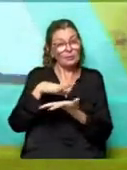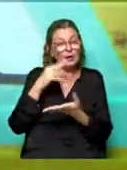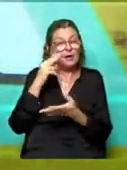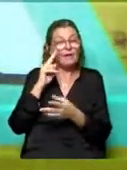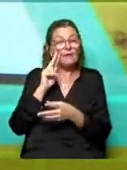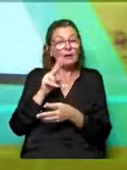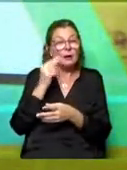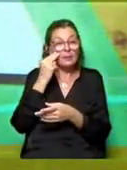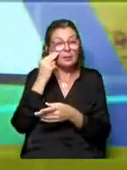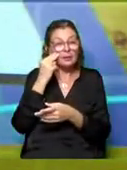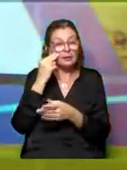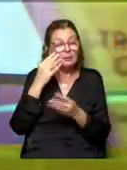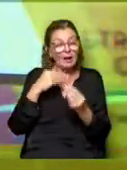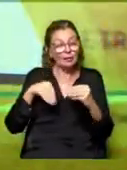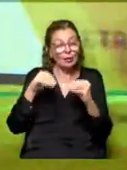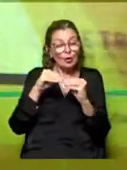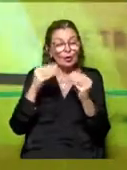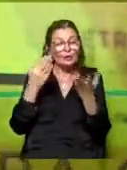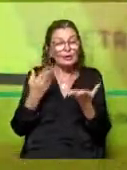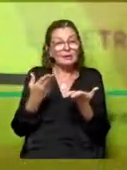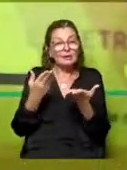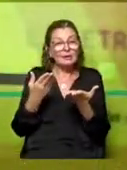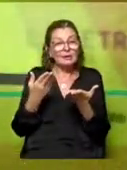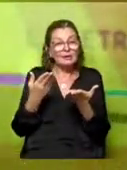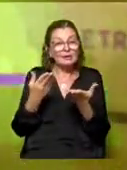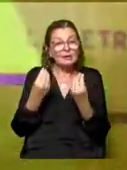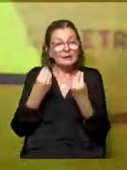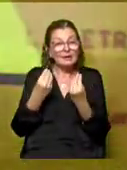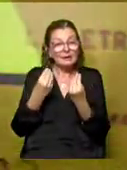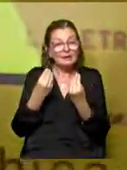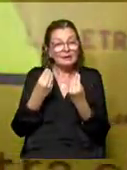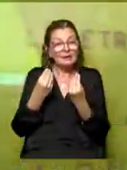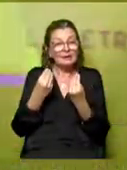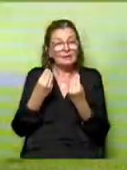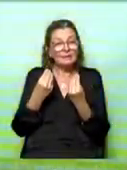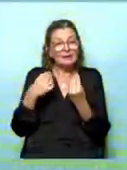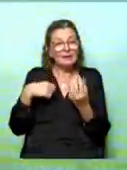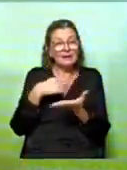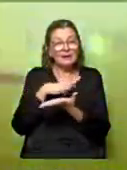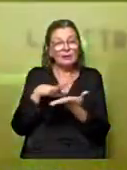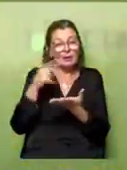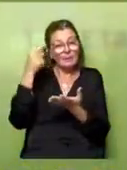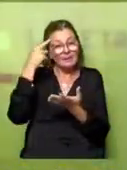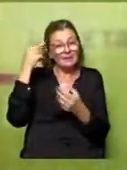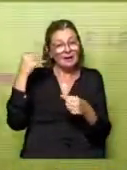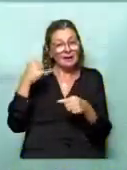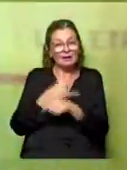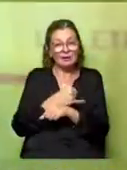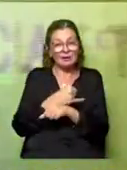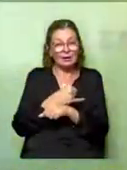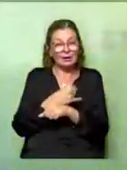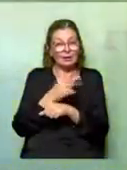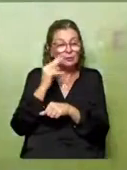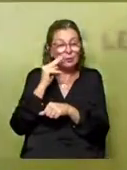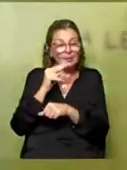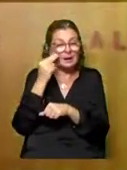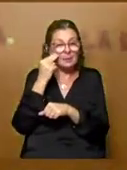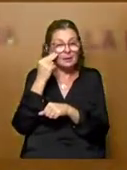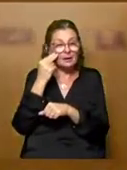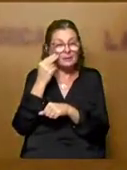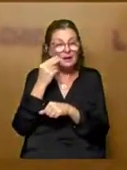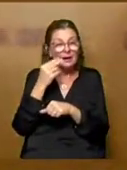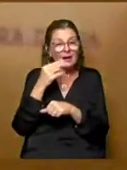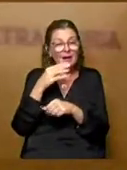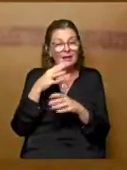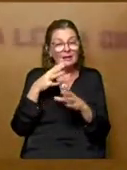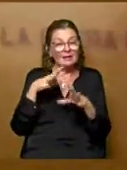como parte de un todo? ¿Qué nos cuesta más? ¿En qué la sociedad crees que le erra el bizcochazo cuando mira el problema de los